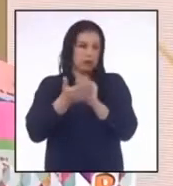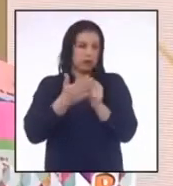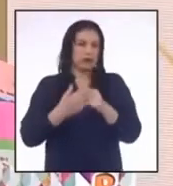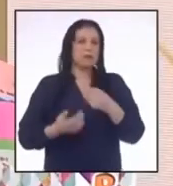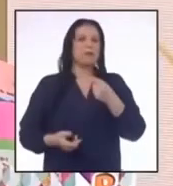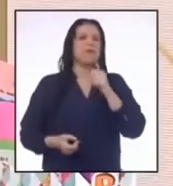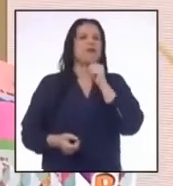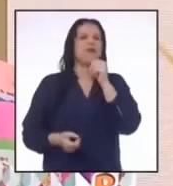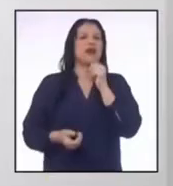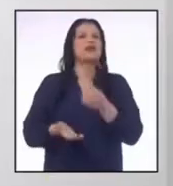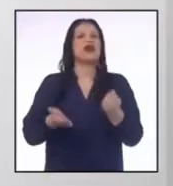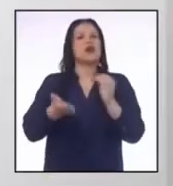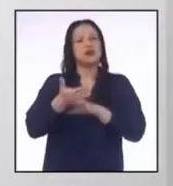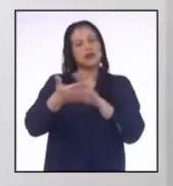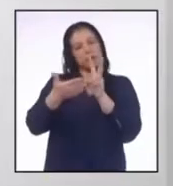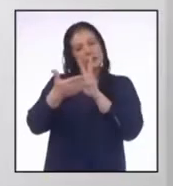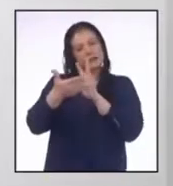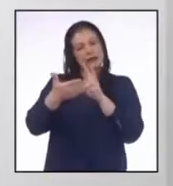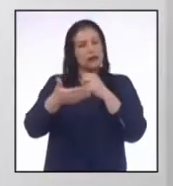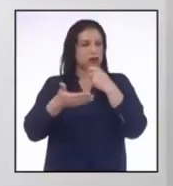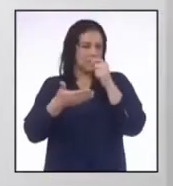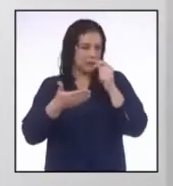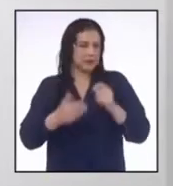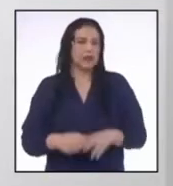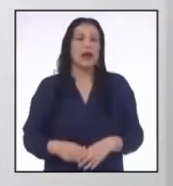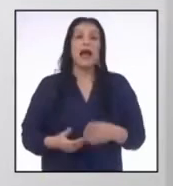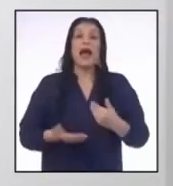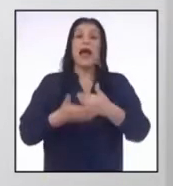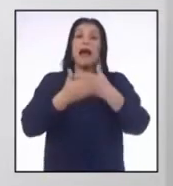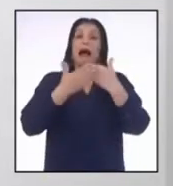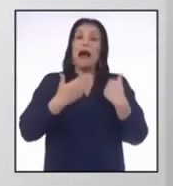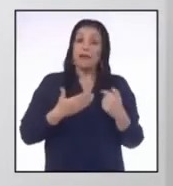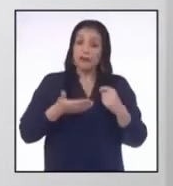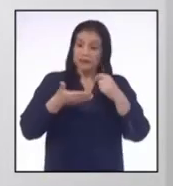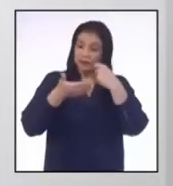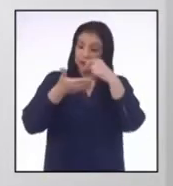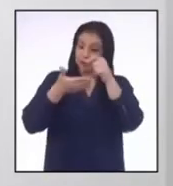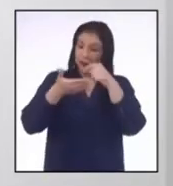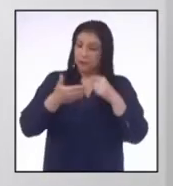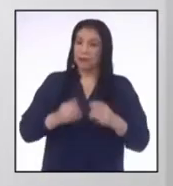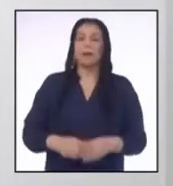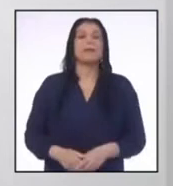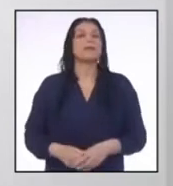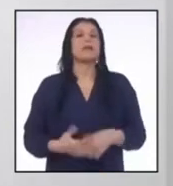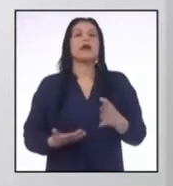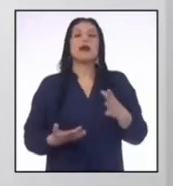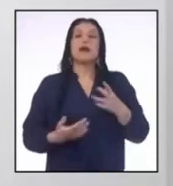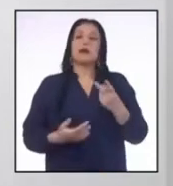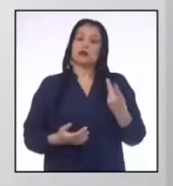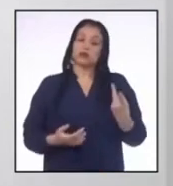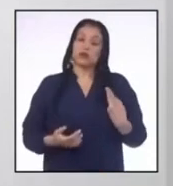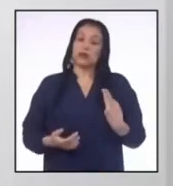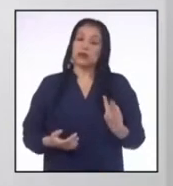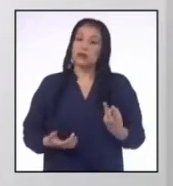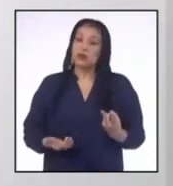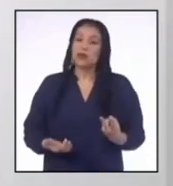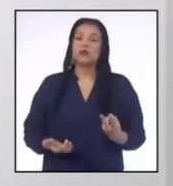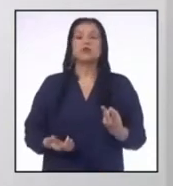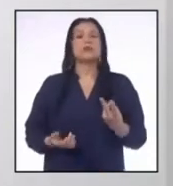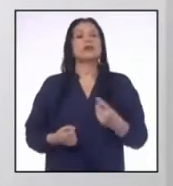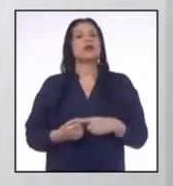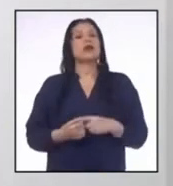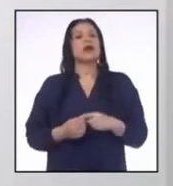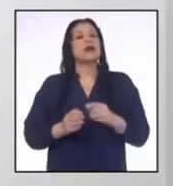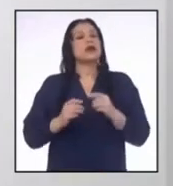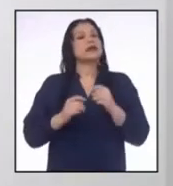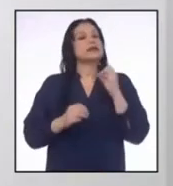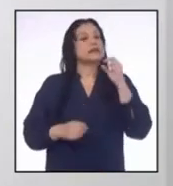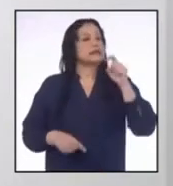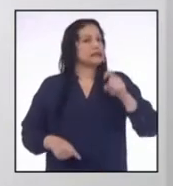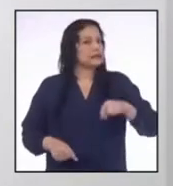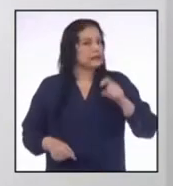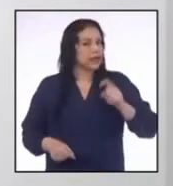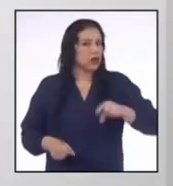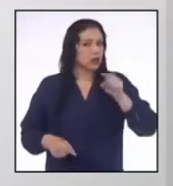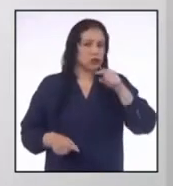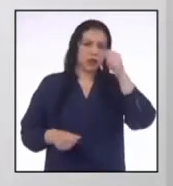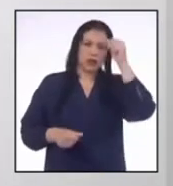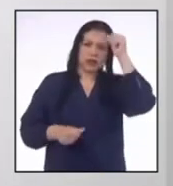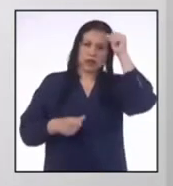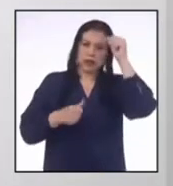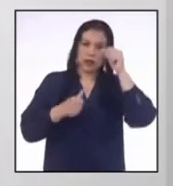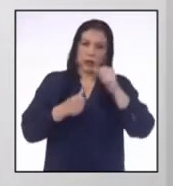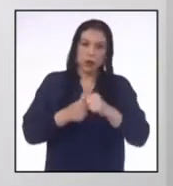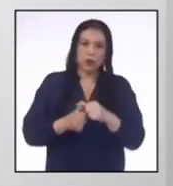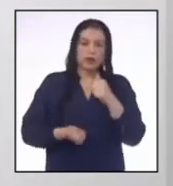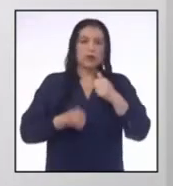me falta revisarlo. Antes que procedan con la revisión de los borradores, Stephanie Junior, es preciso que tengan en cuenta